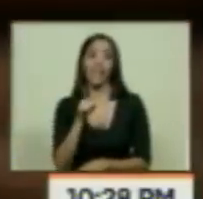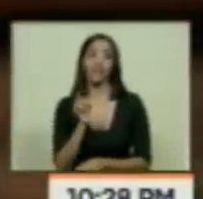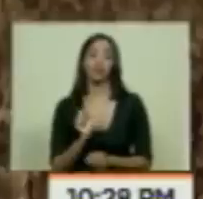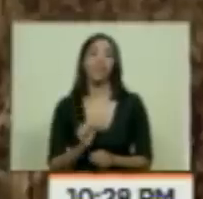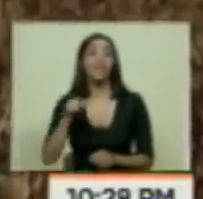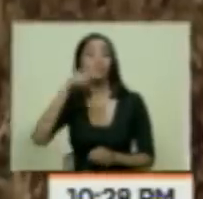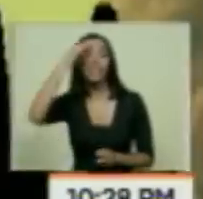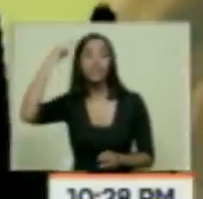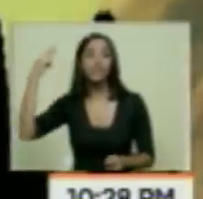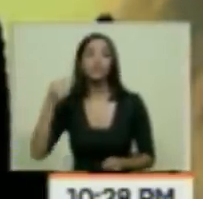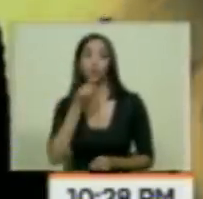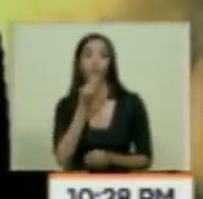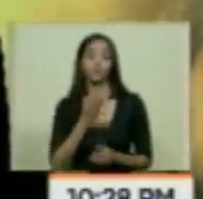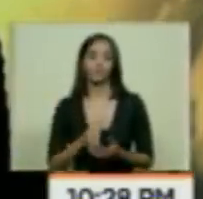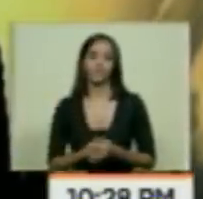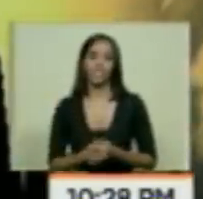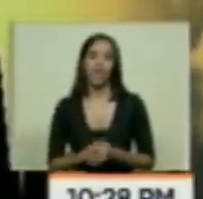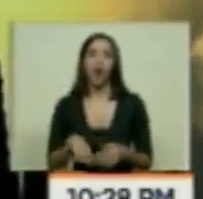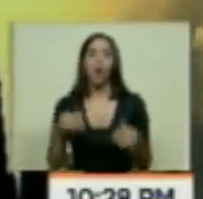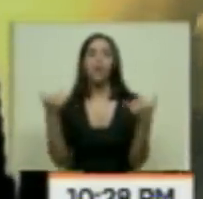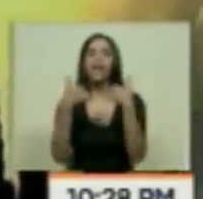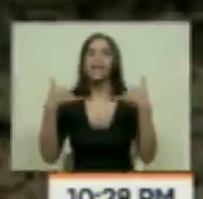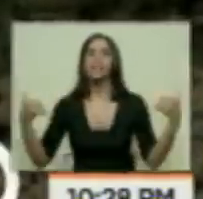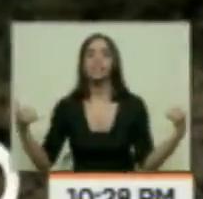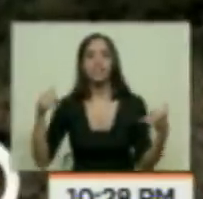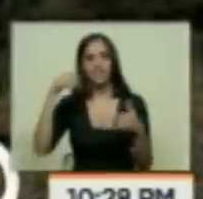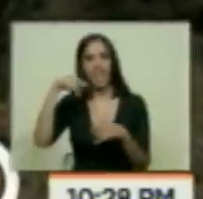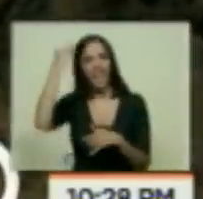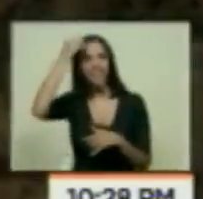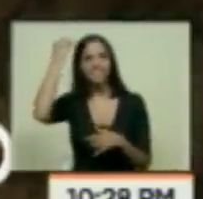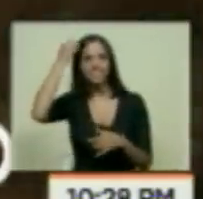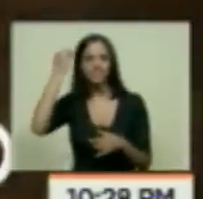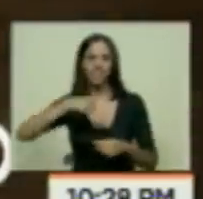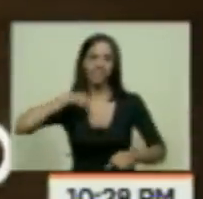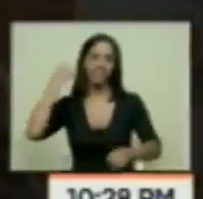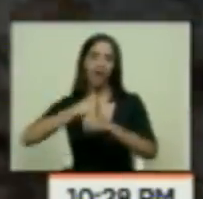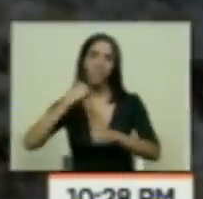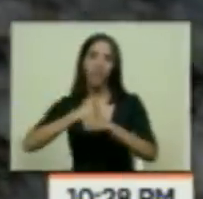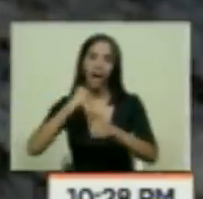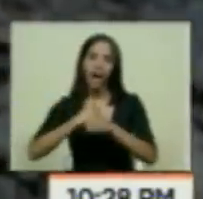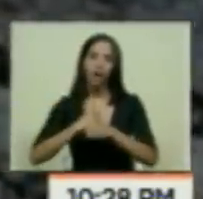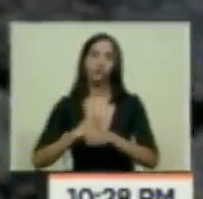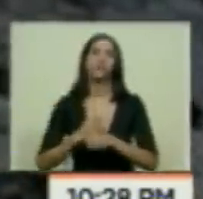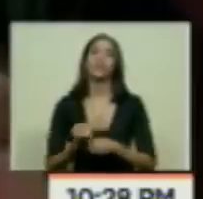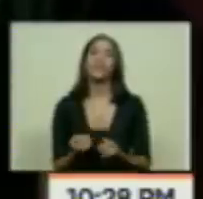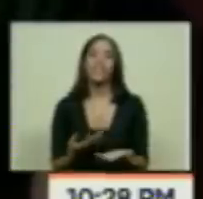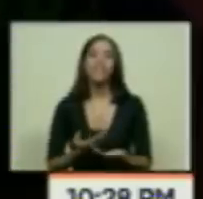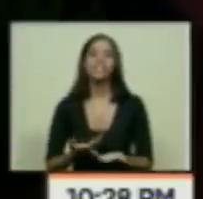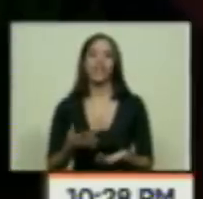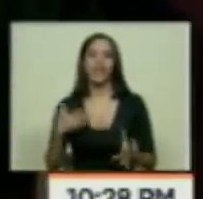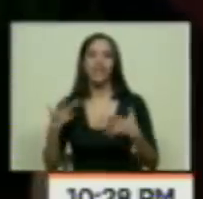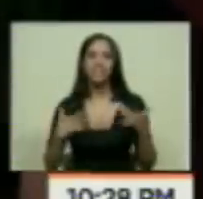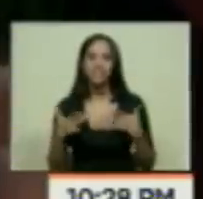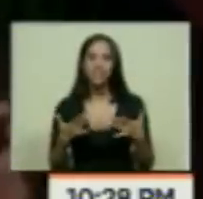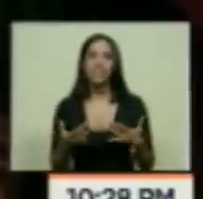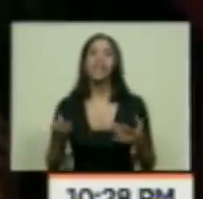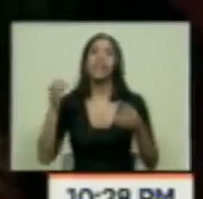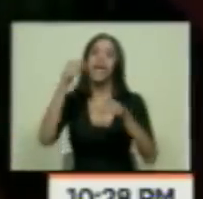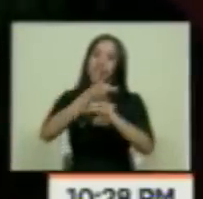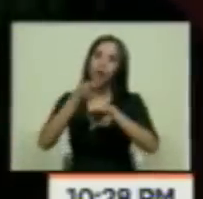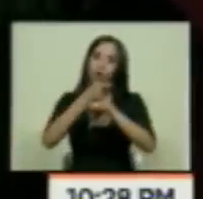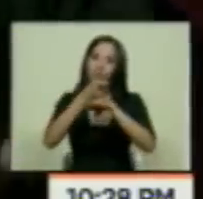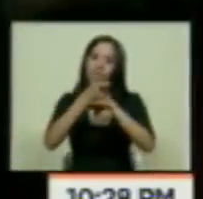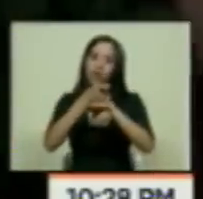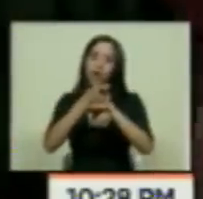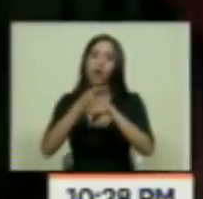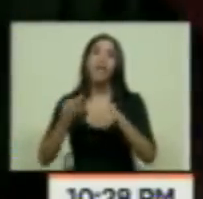reflexión estratégica, una línea estratégica más bien, de trabajo, de pensamiento y de acción en el gobierno, en los